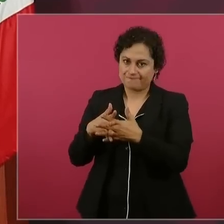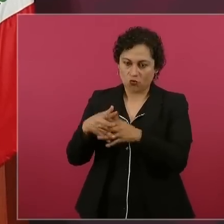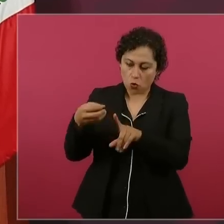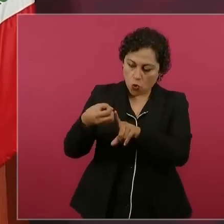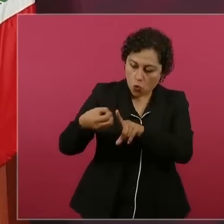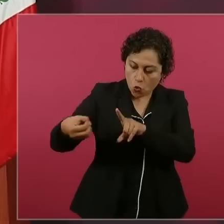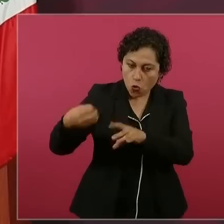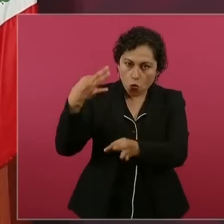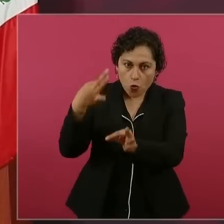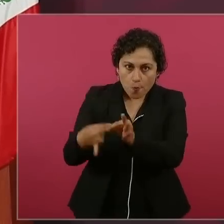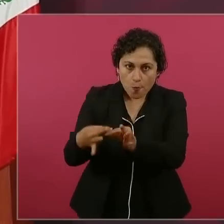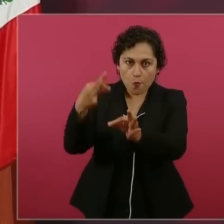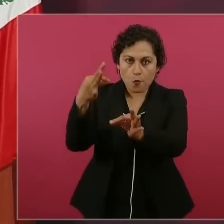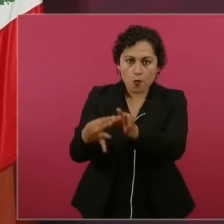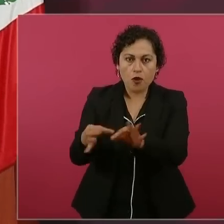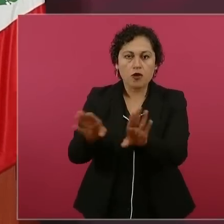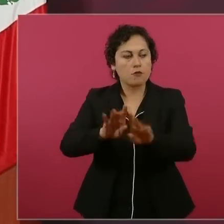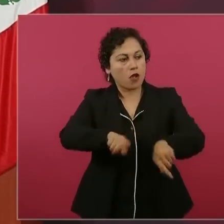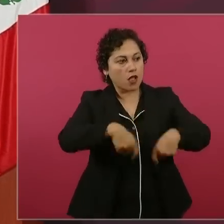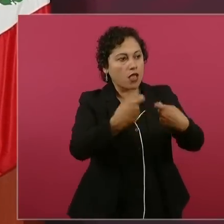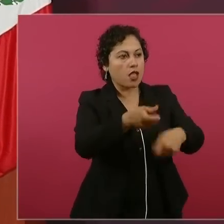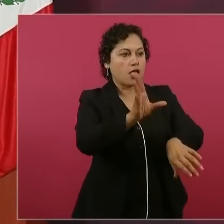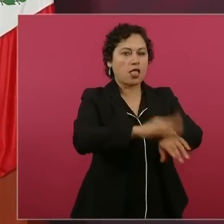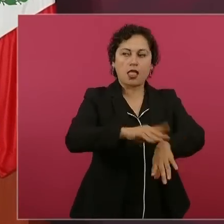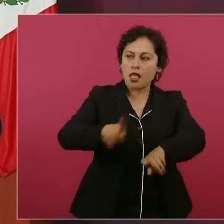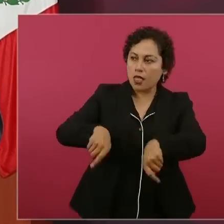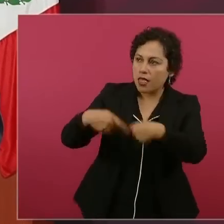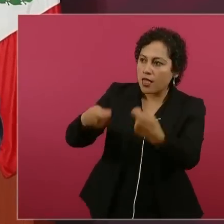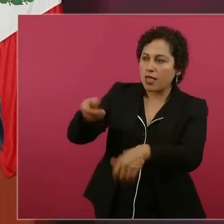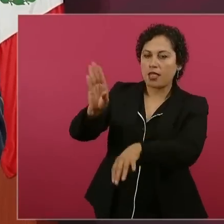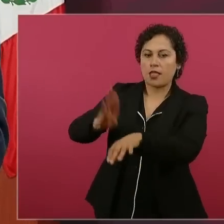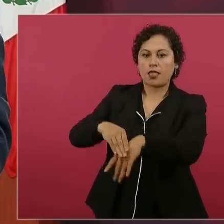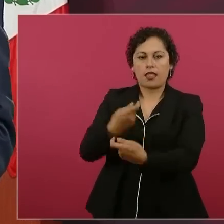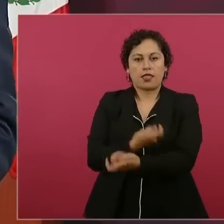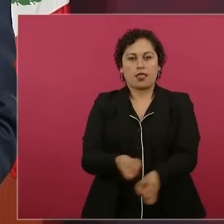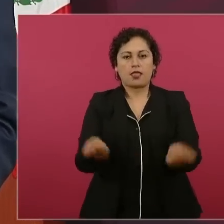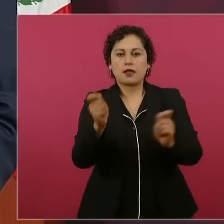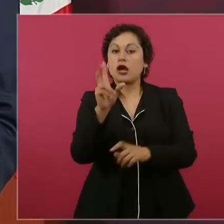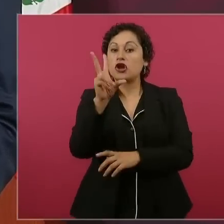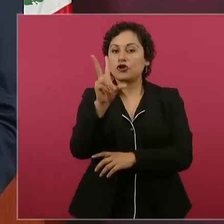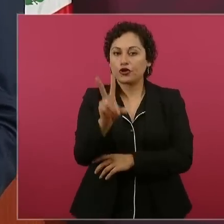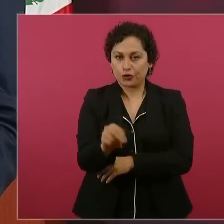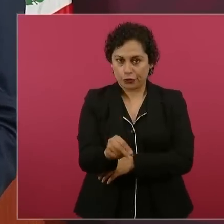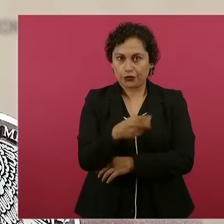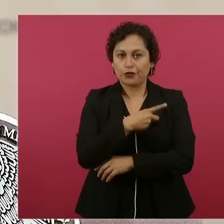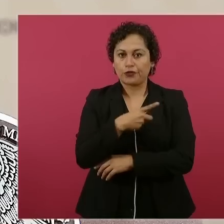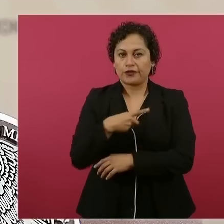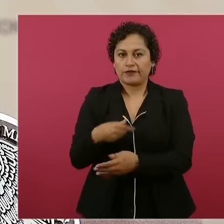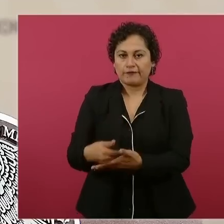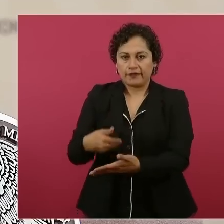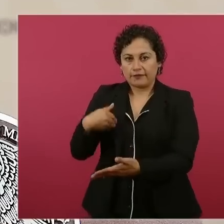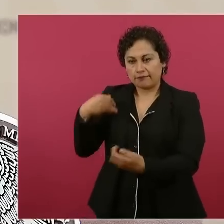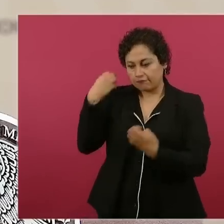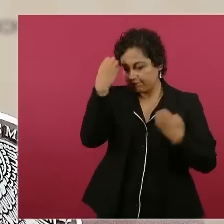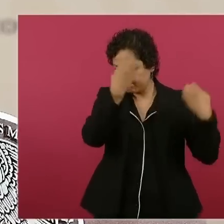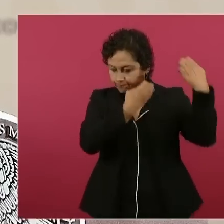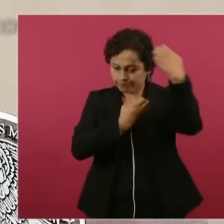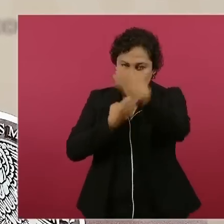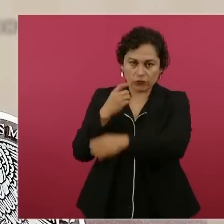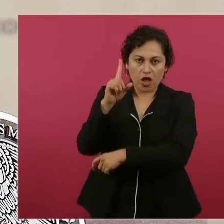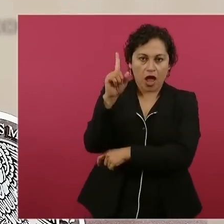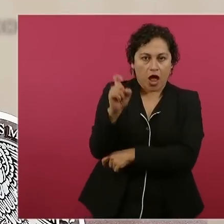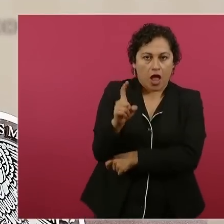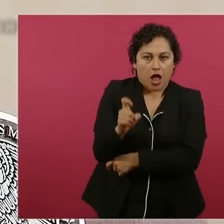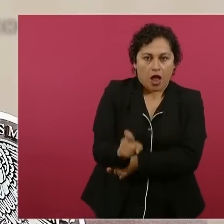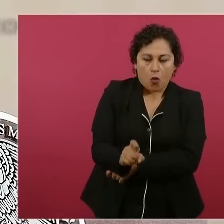y no se den permisos de construcción si no hay agua suficiente, y que en